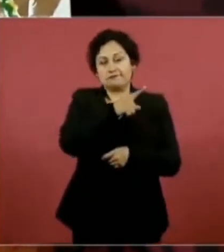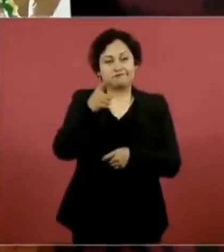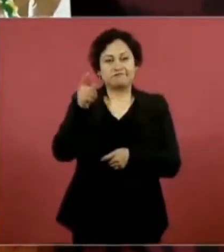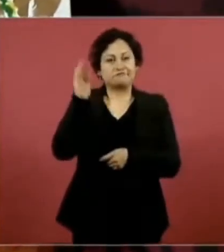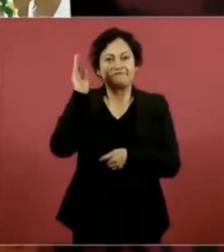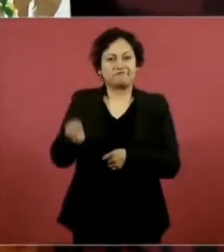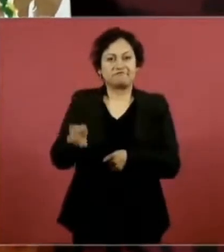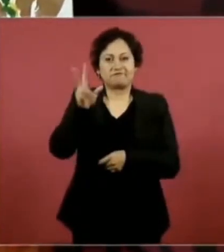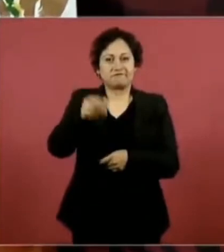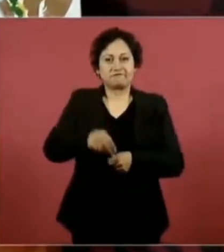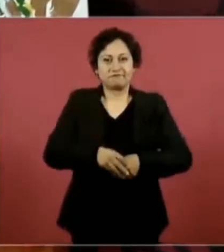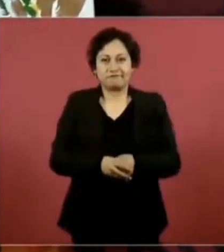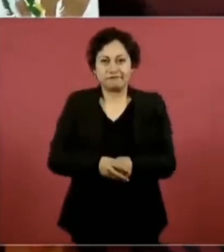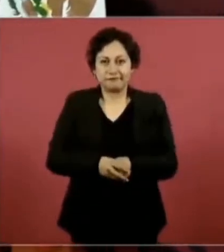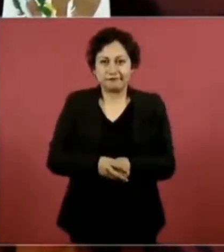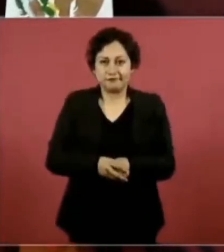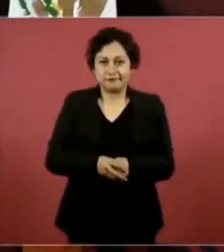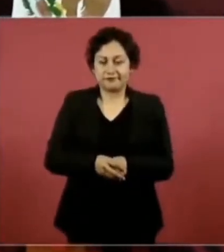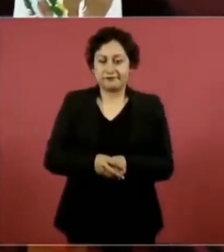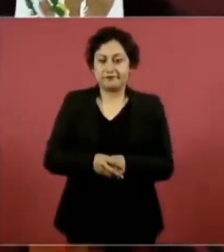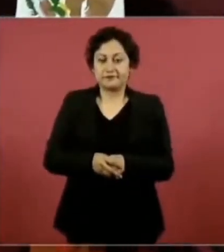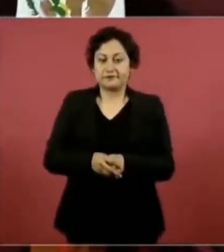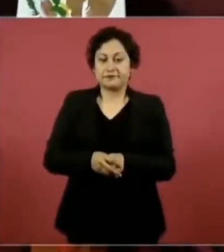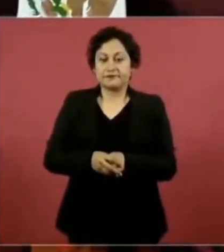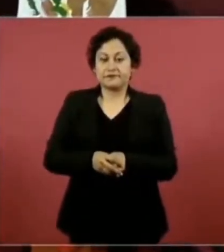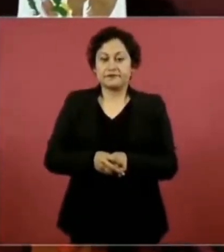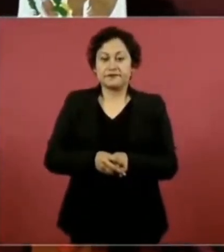Pero no solo los